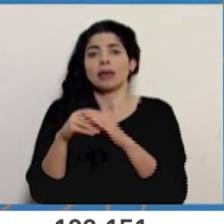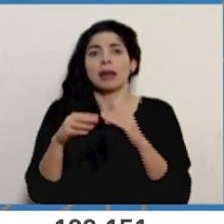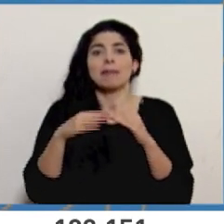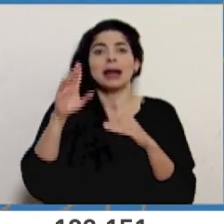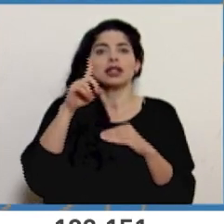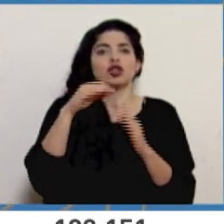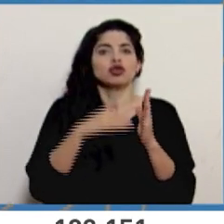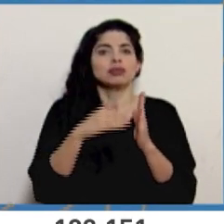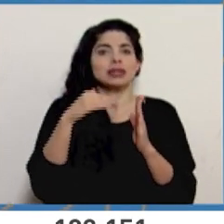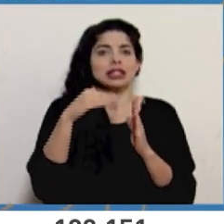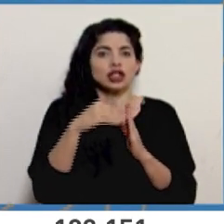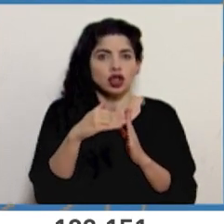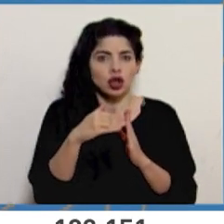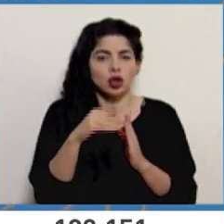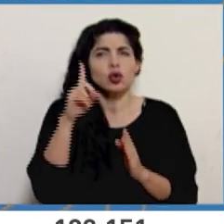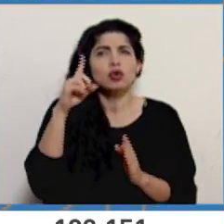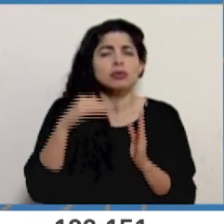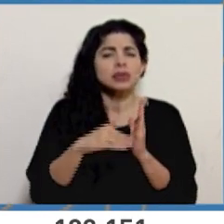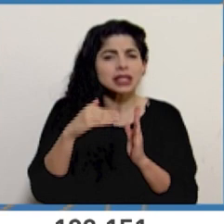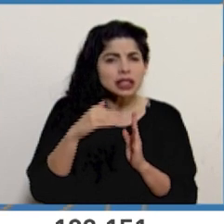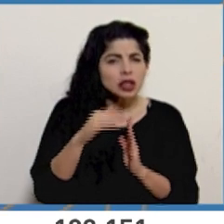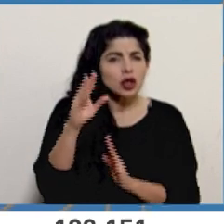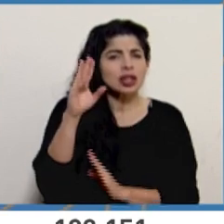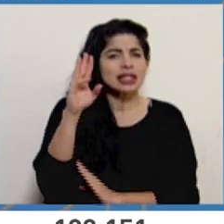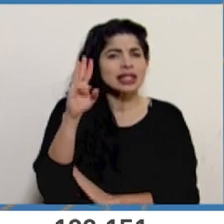de dosis,